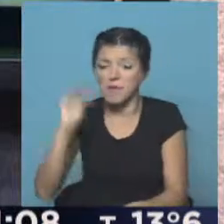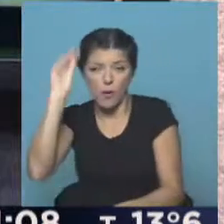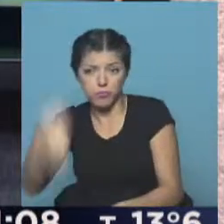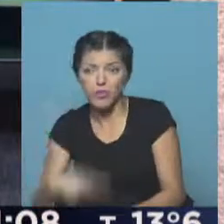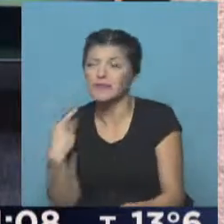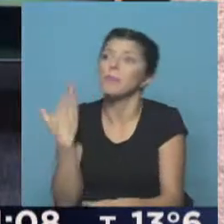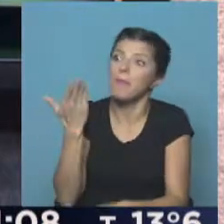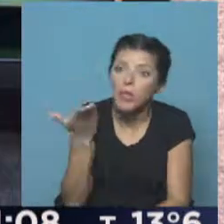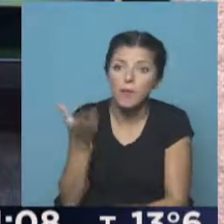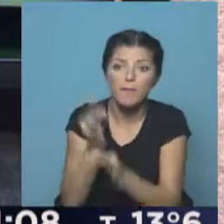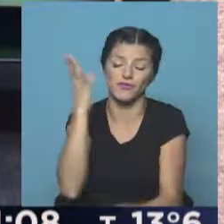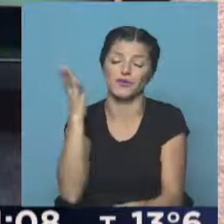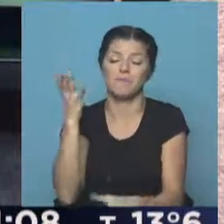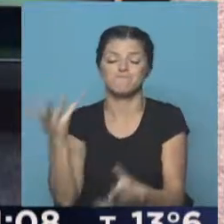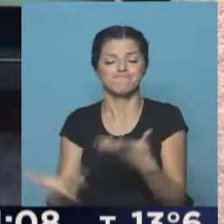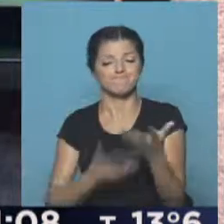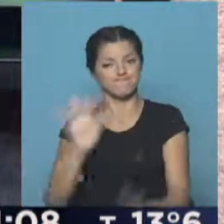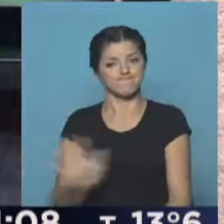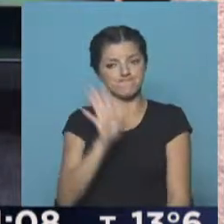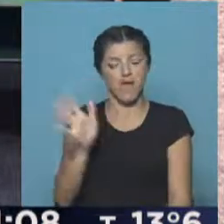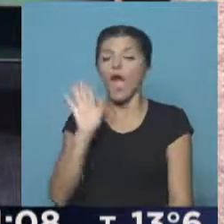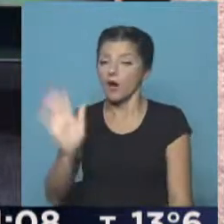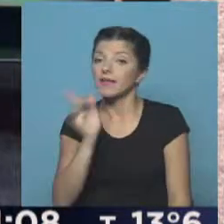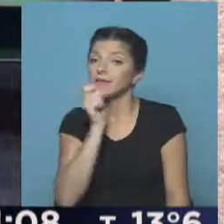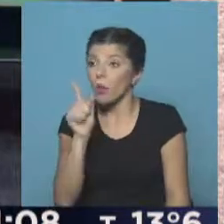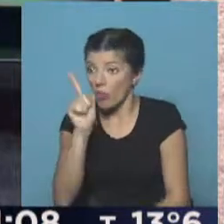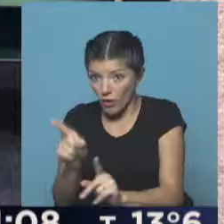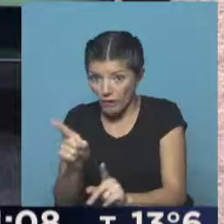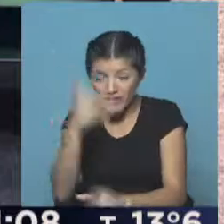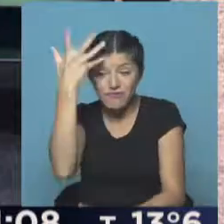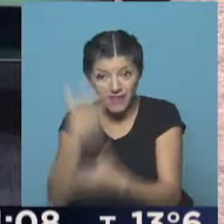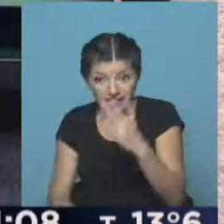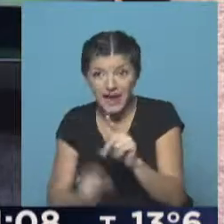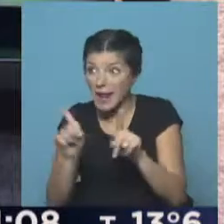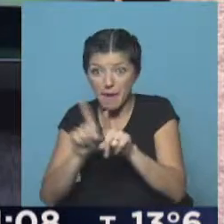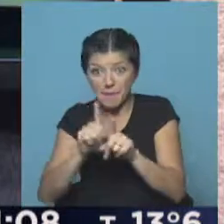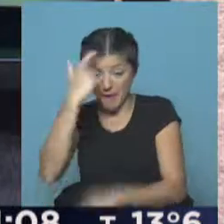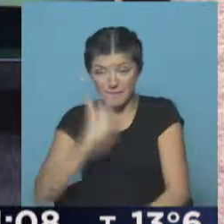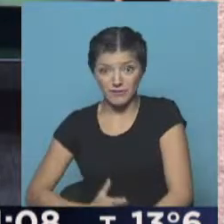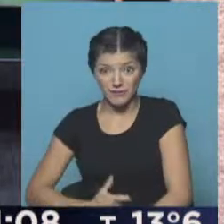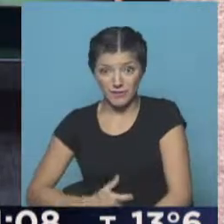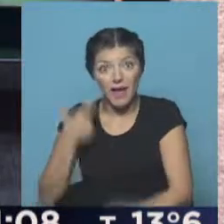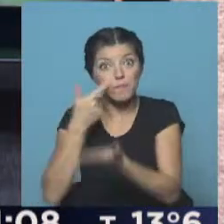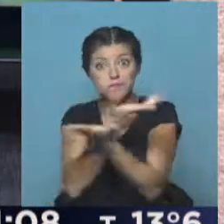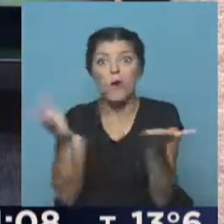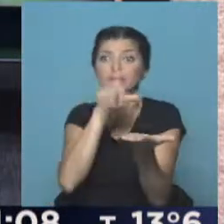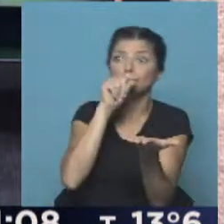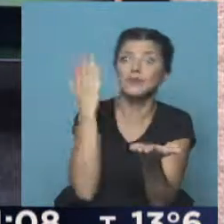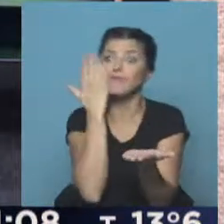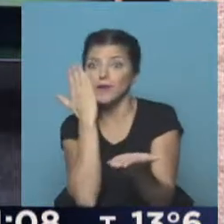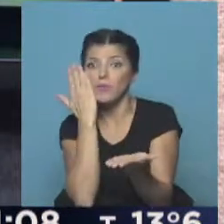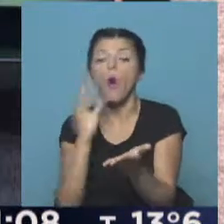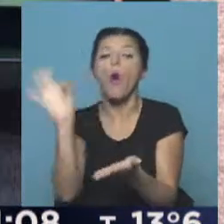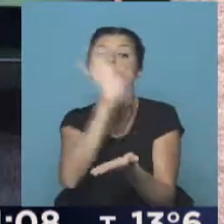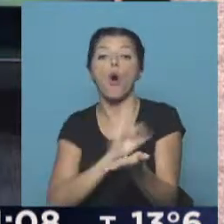pretencioso. El problema es si cuando comete un desliz, el mismo aparece por él, publicado en redes sociales o se